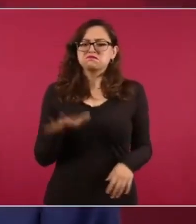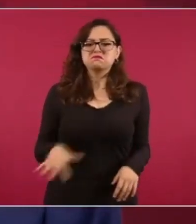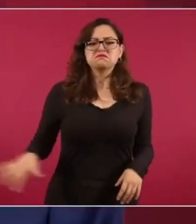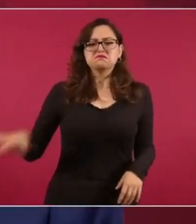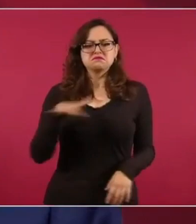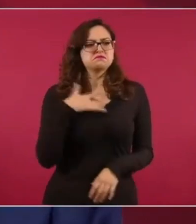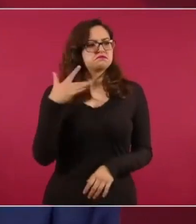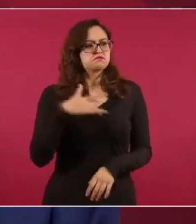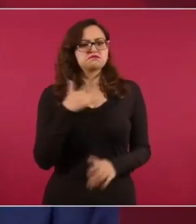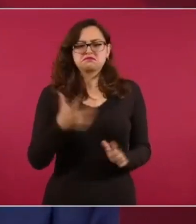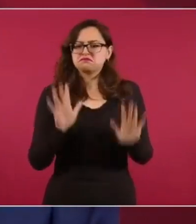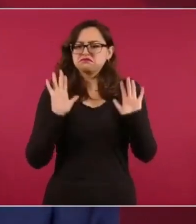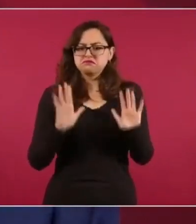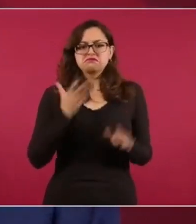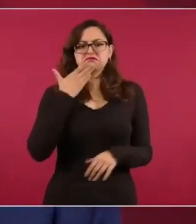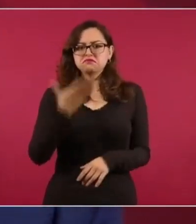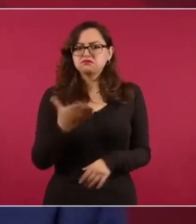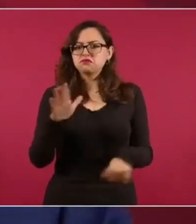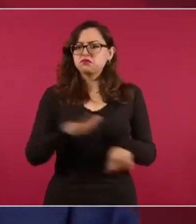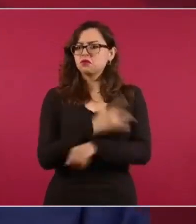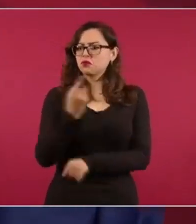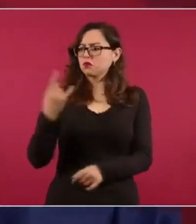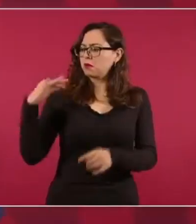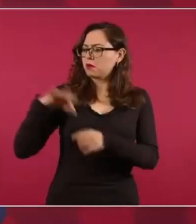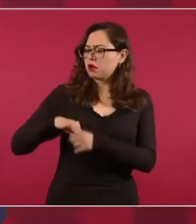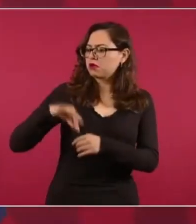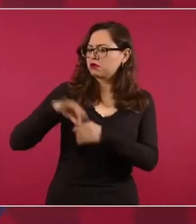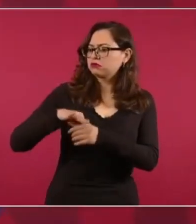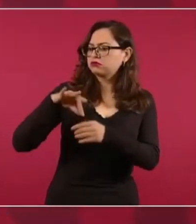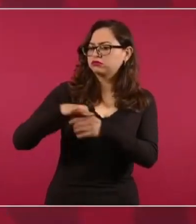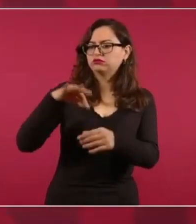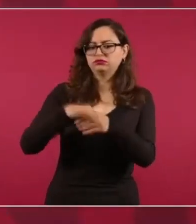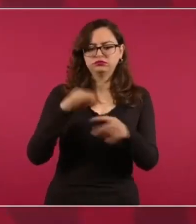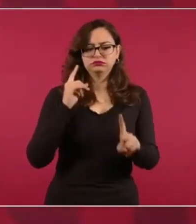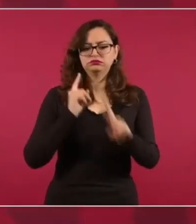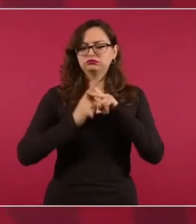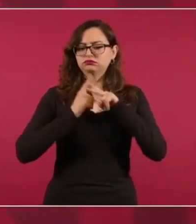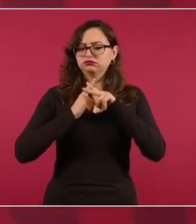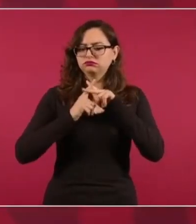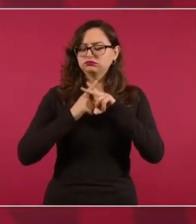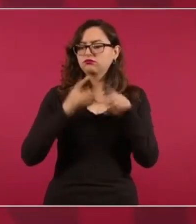apenas van cerrando las mesas,